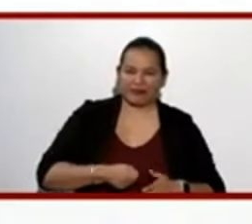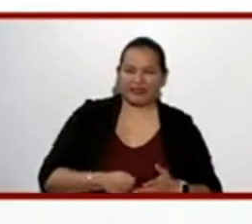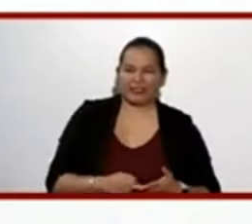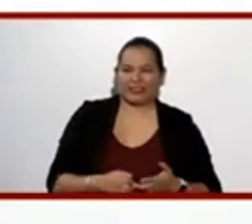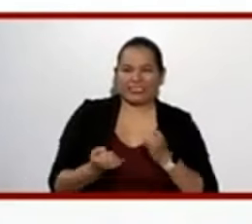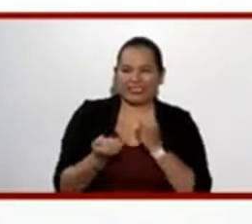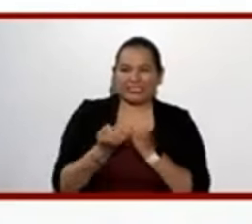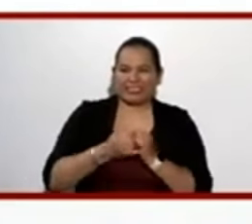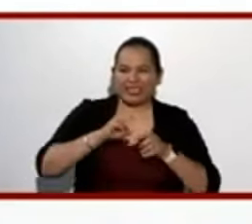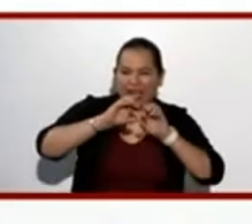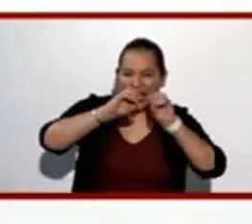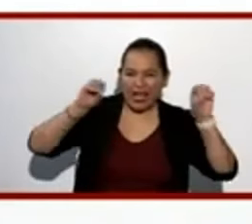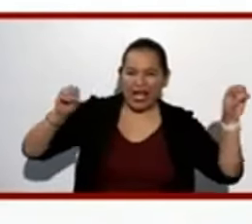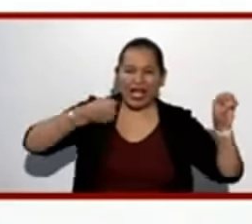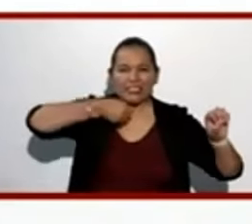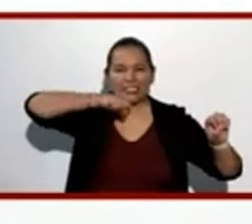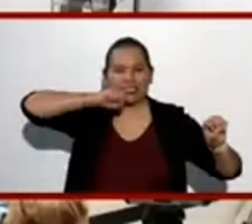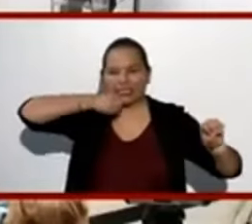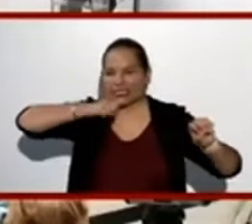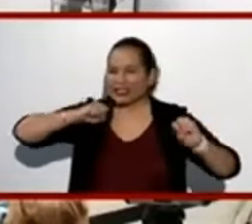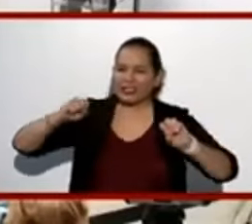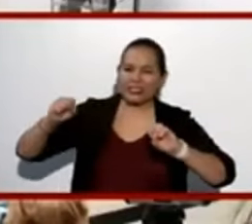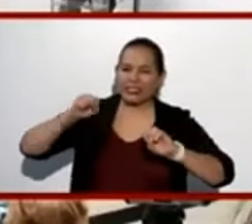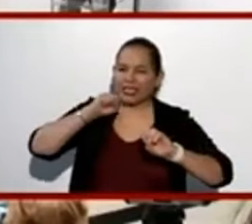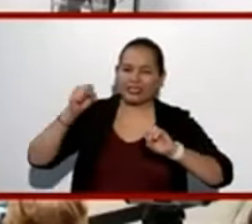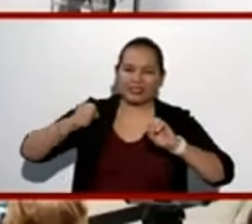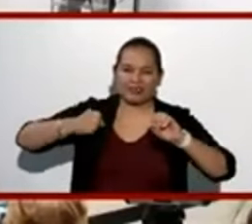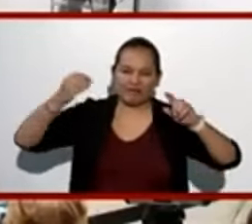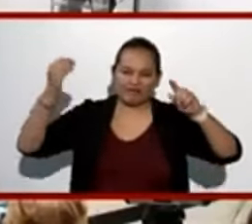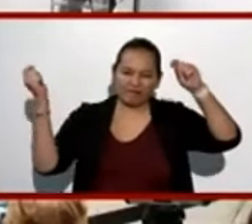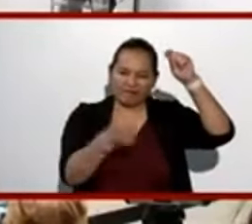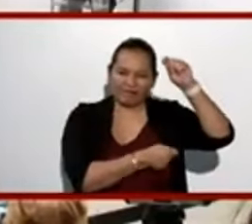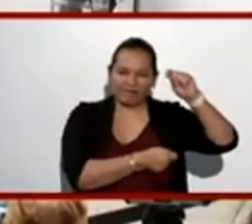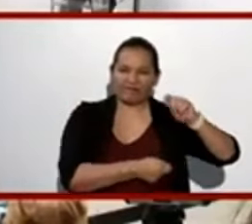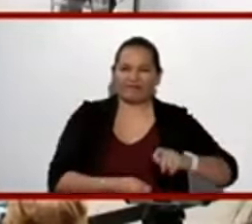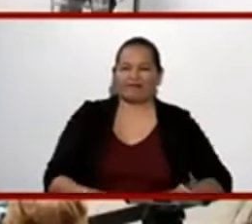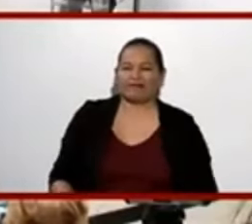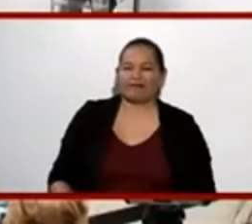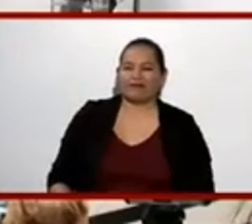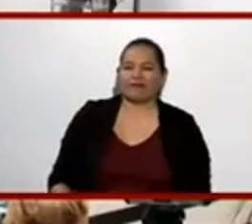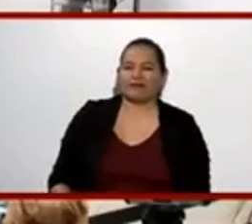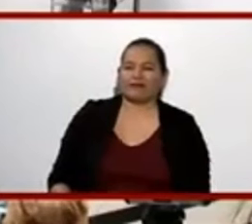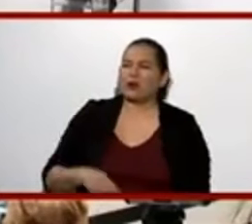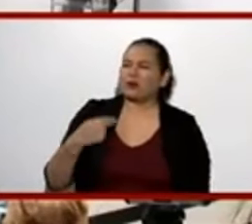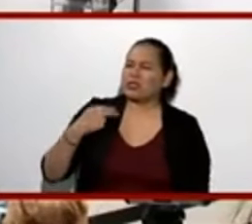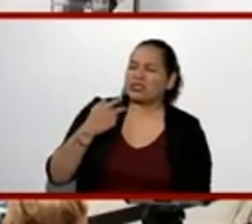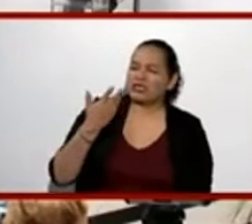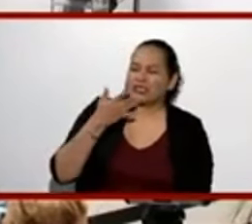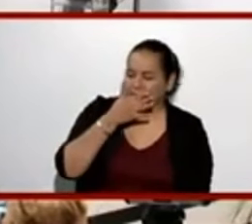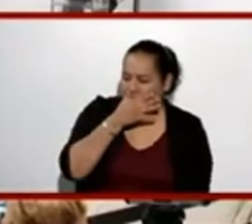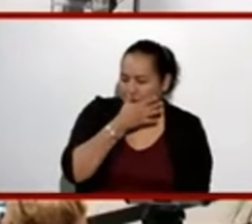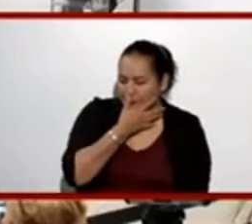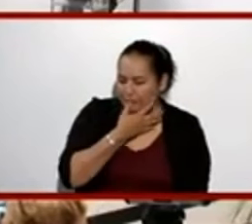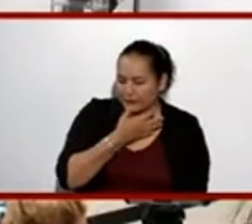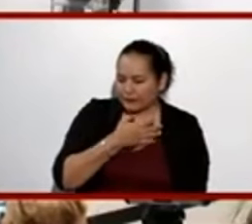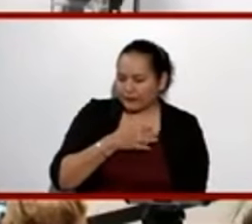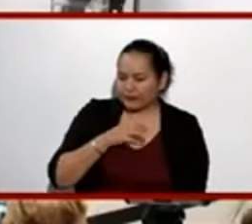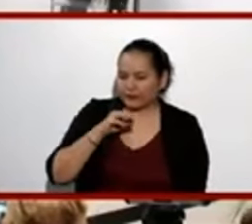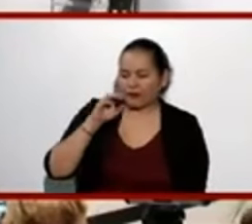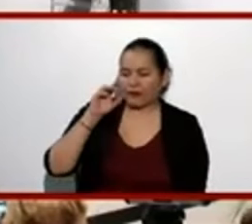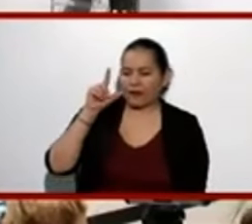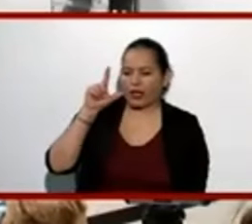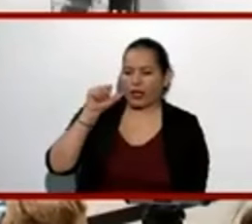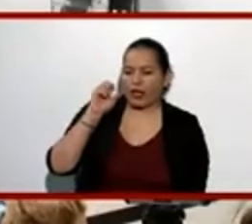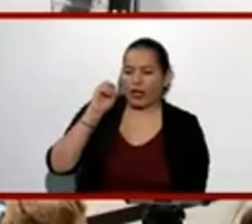la caña, ¿no? ¿Cuál es la con la que cortan la caña? ¿Cómo le llaman, Lauro? Tú que le sabes. La hoz y la